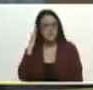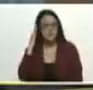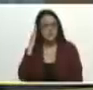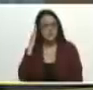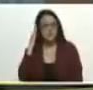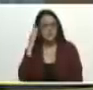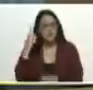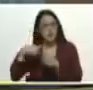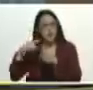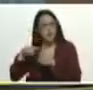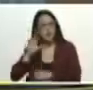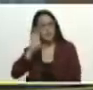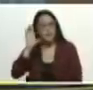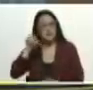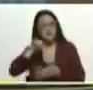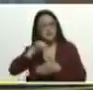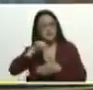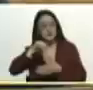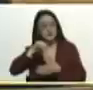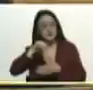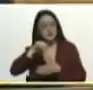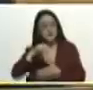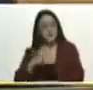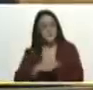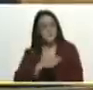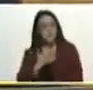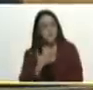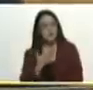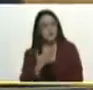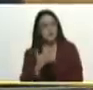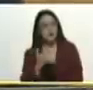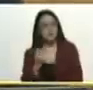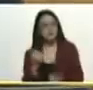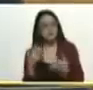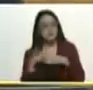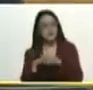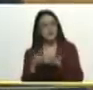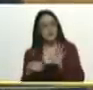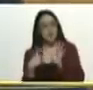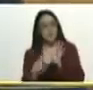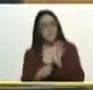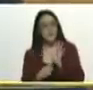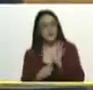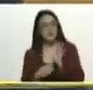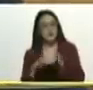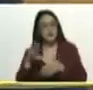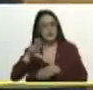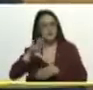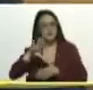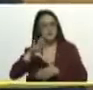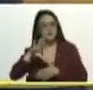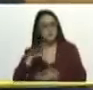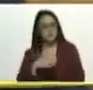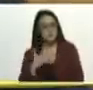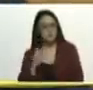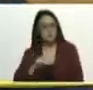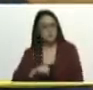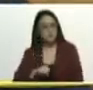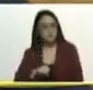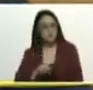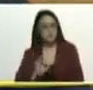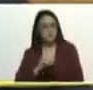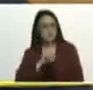los demás países de Sudamérica pueden dificultar esta integración plena del continente. Voy